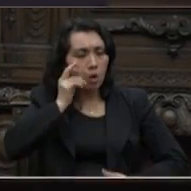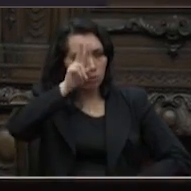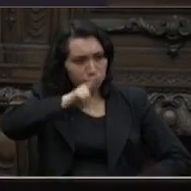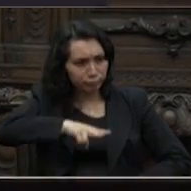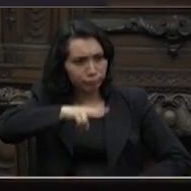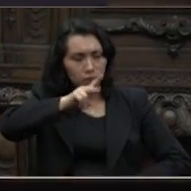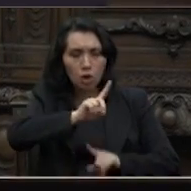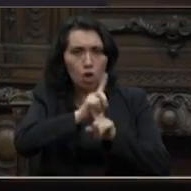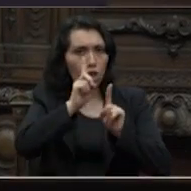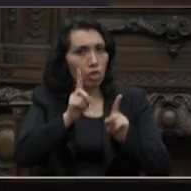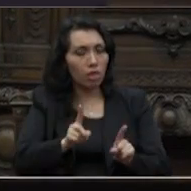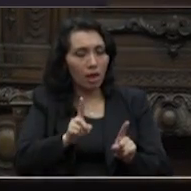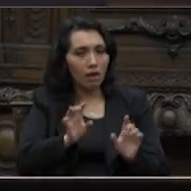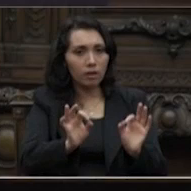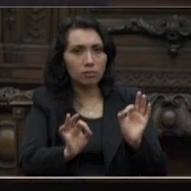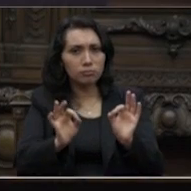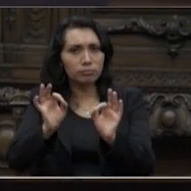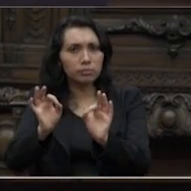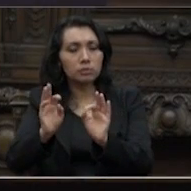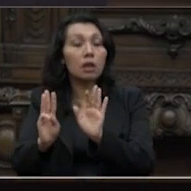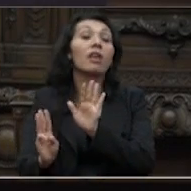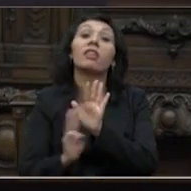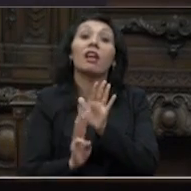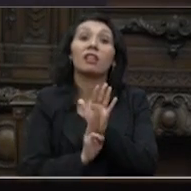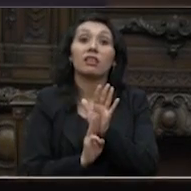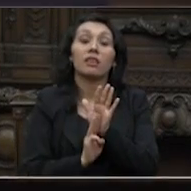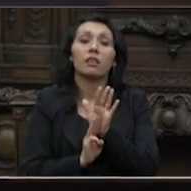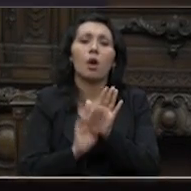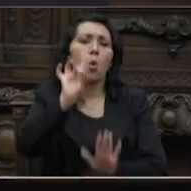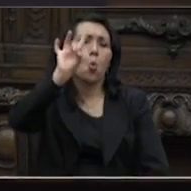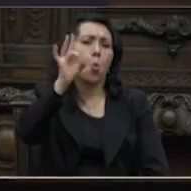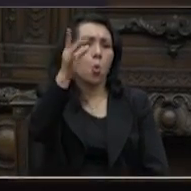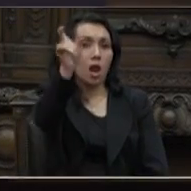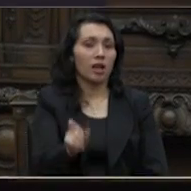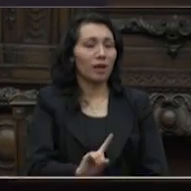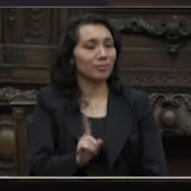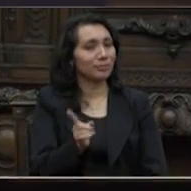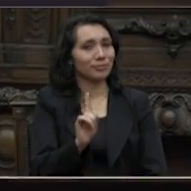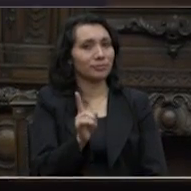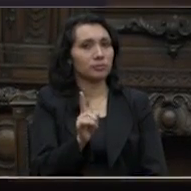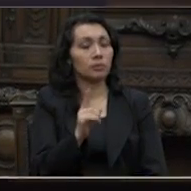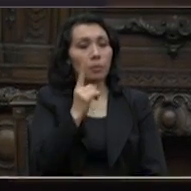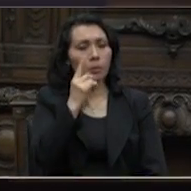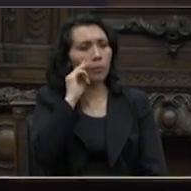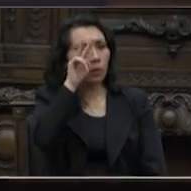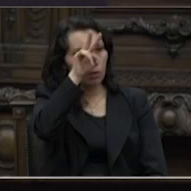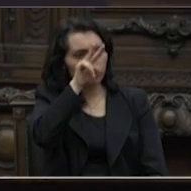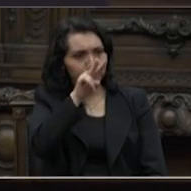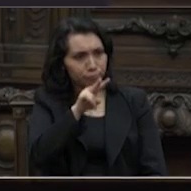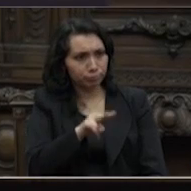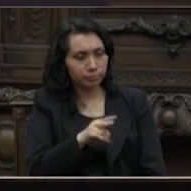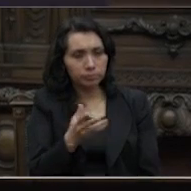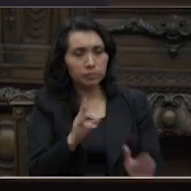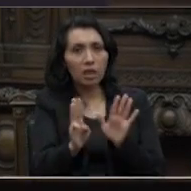no debe corresponder a una identidad única, sino a una concepción